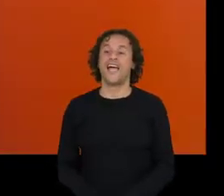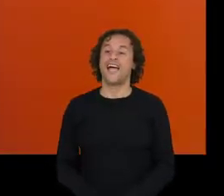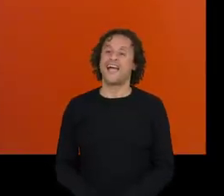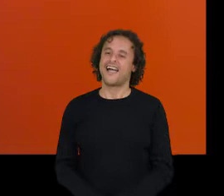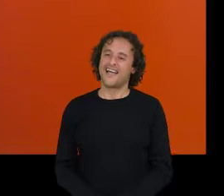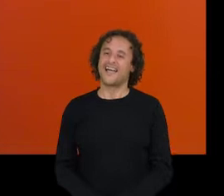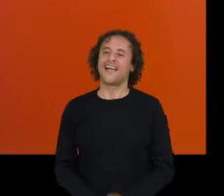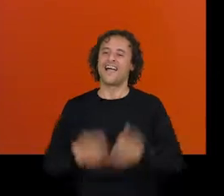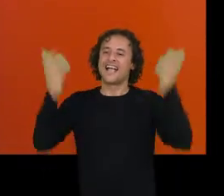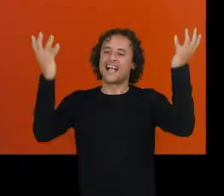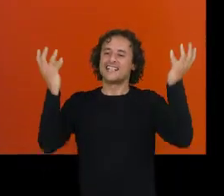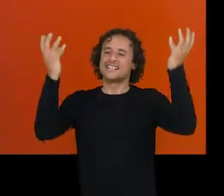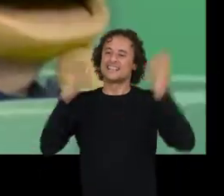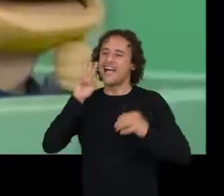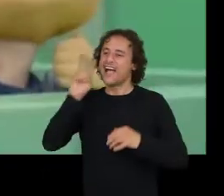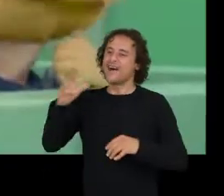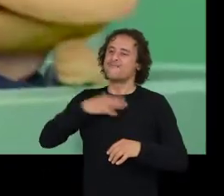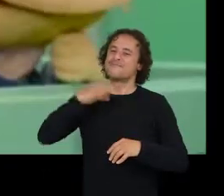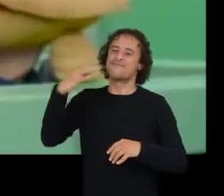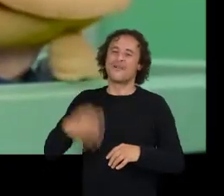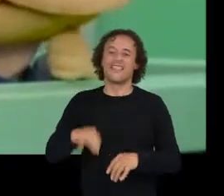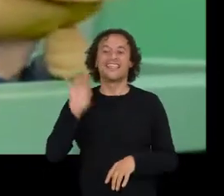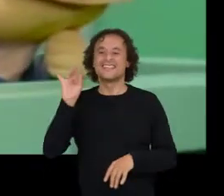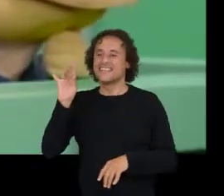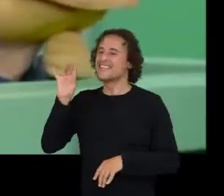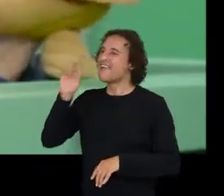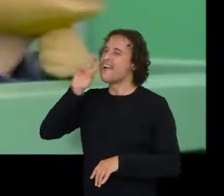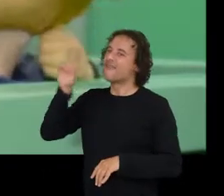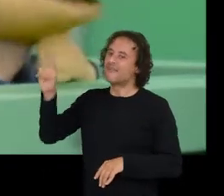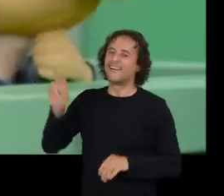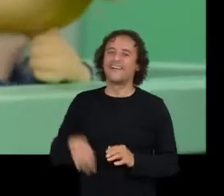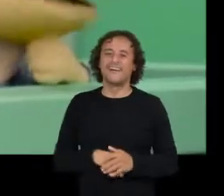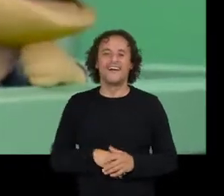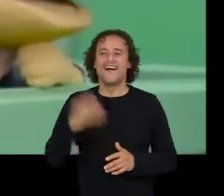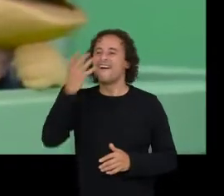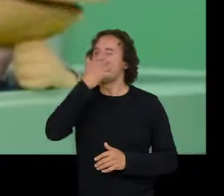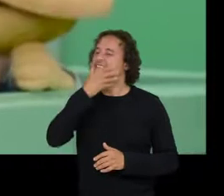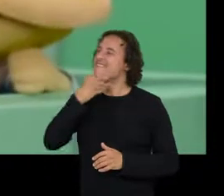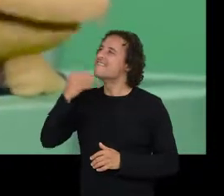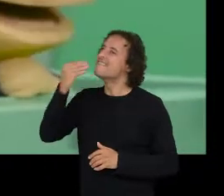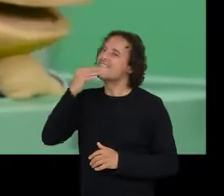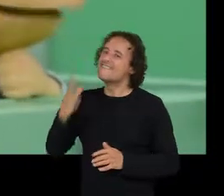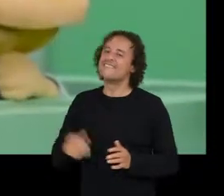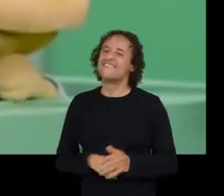Belo castelo, Loli. Bello. É lindísimo.